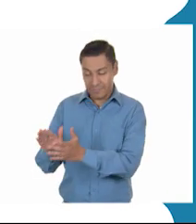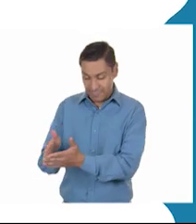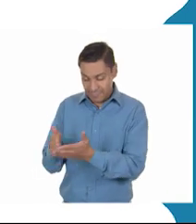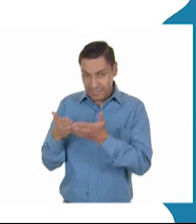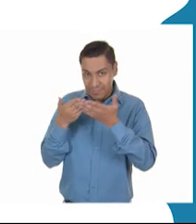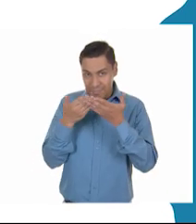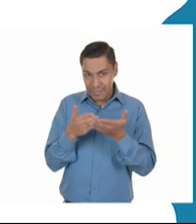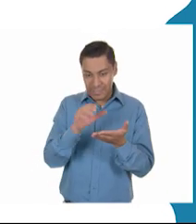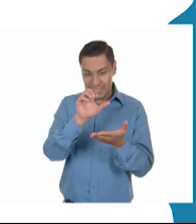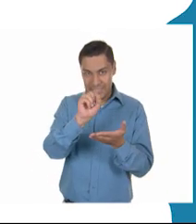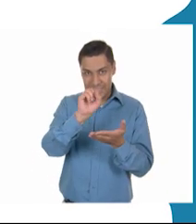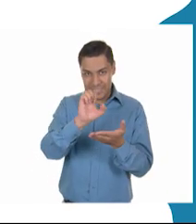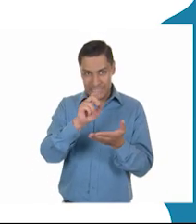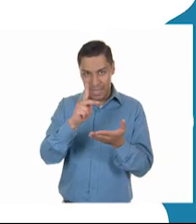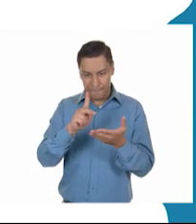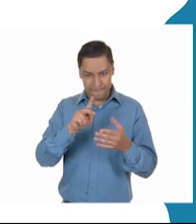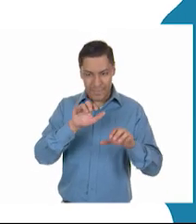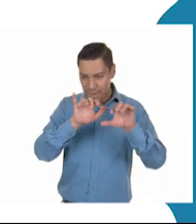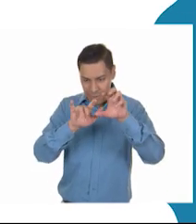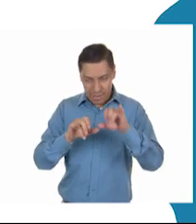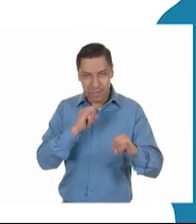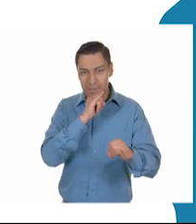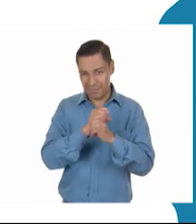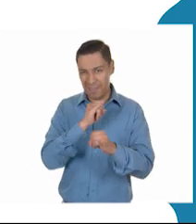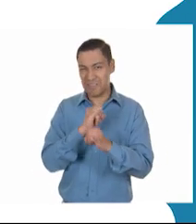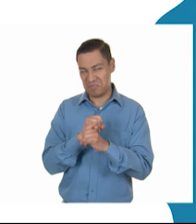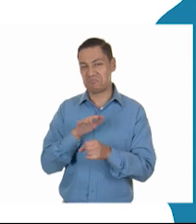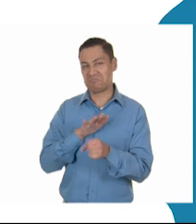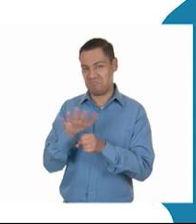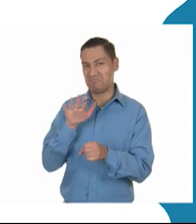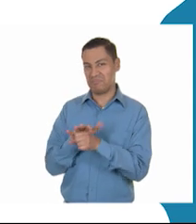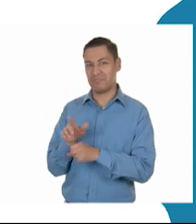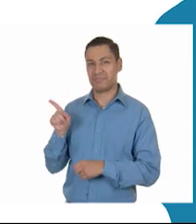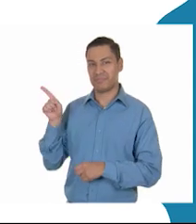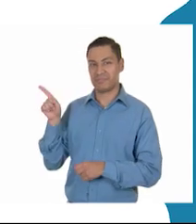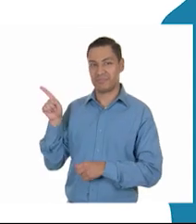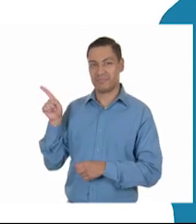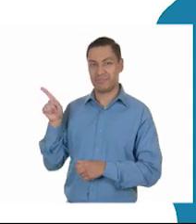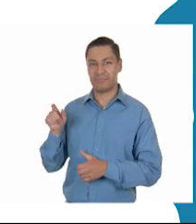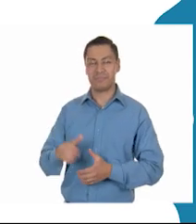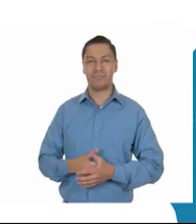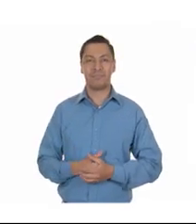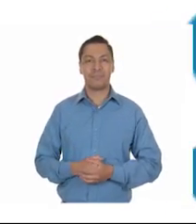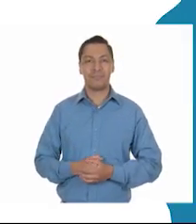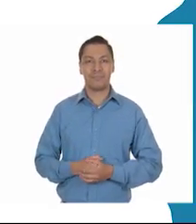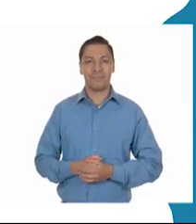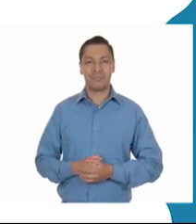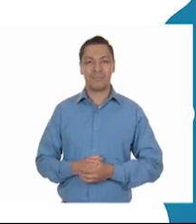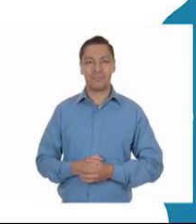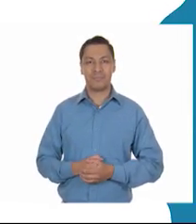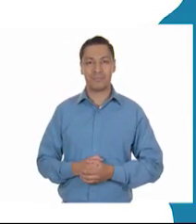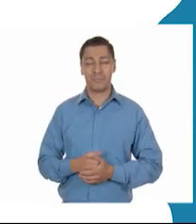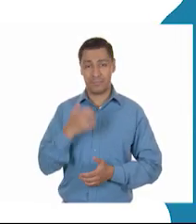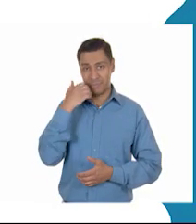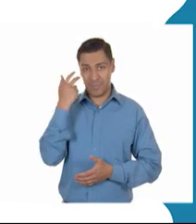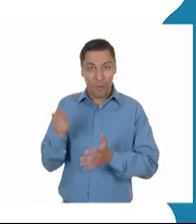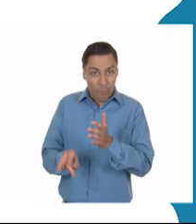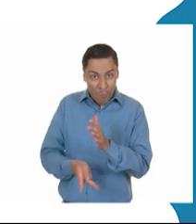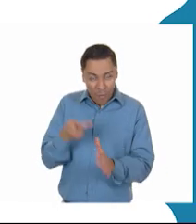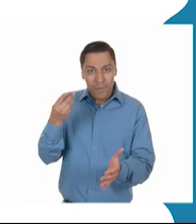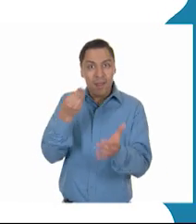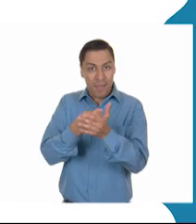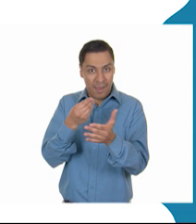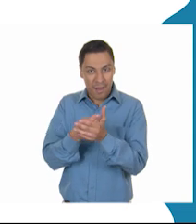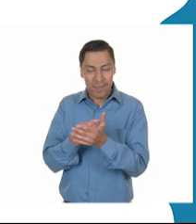libros de texto en la página con alitech.cep.gov.mx. Si quieres volver a ver los